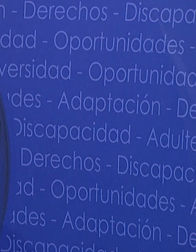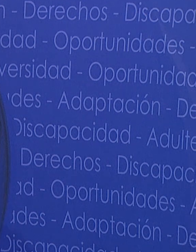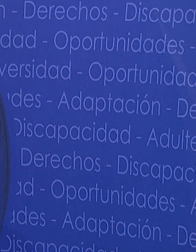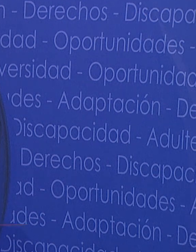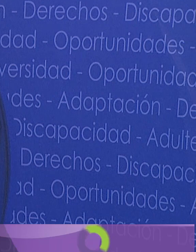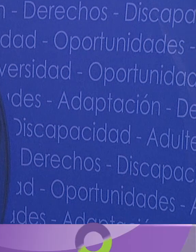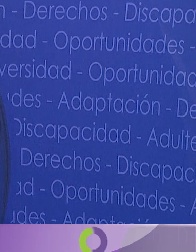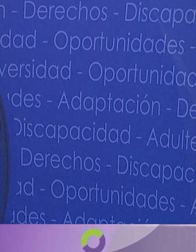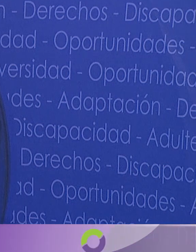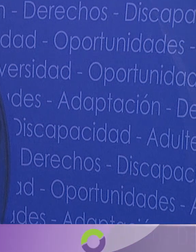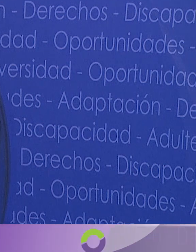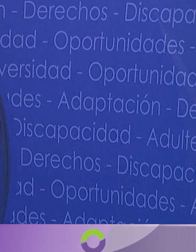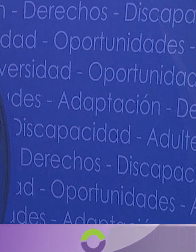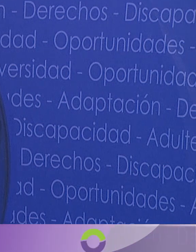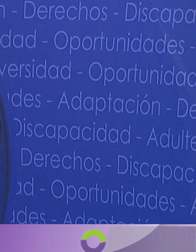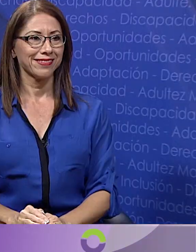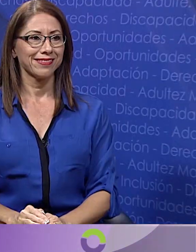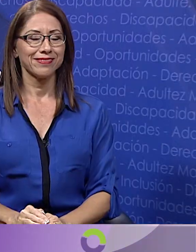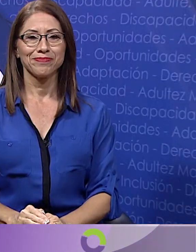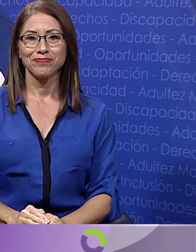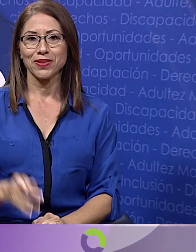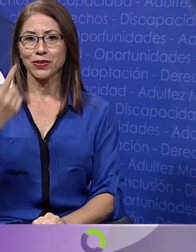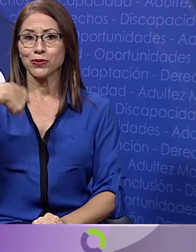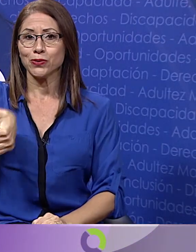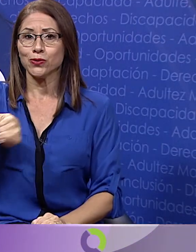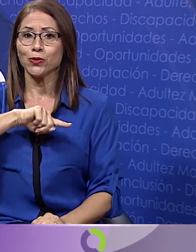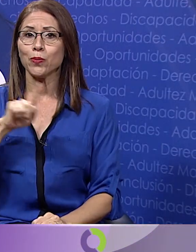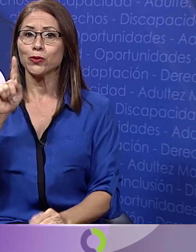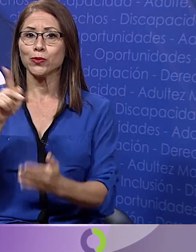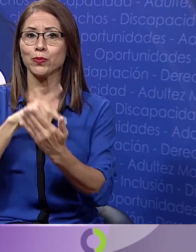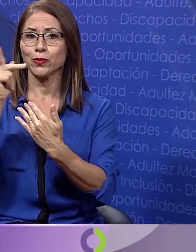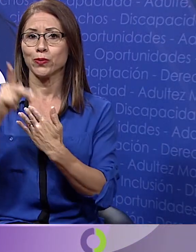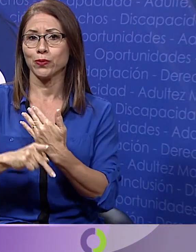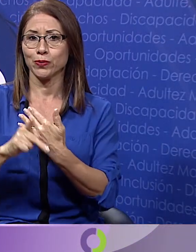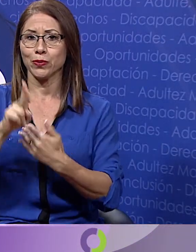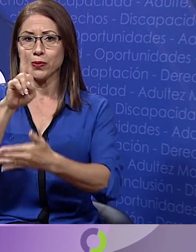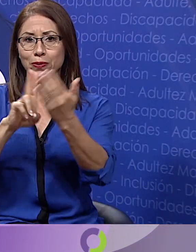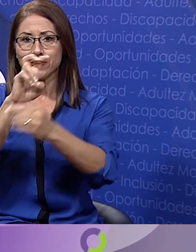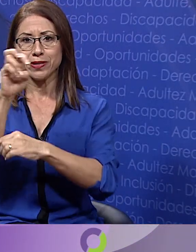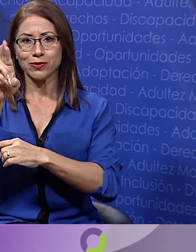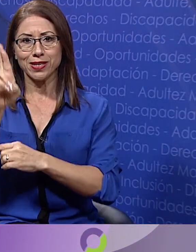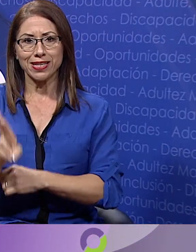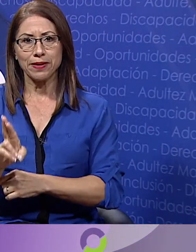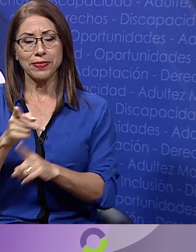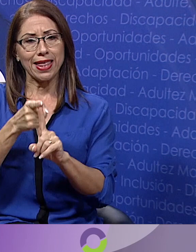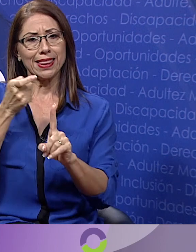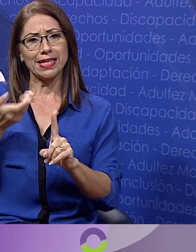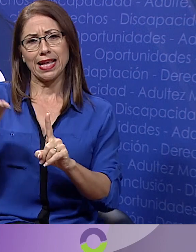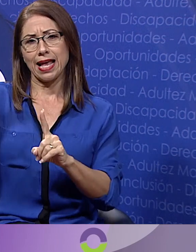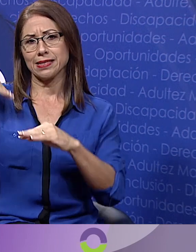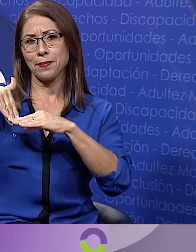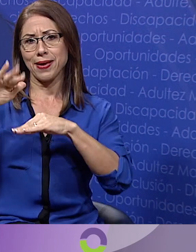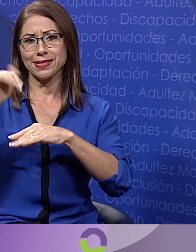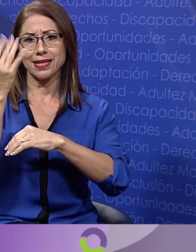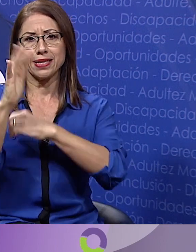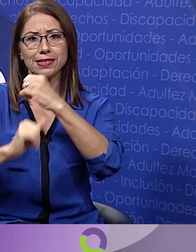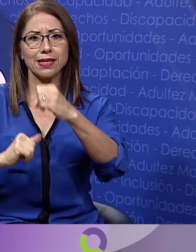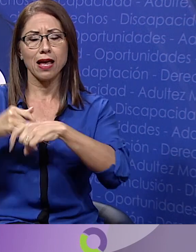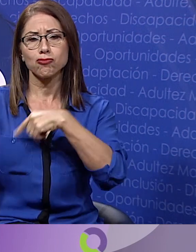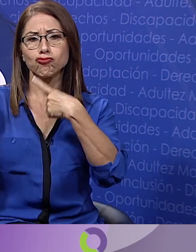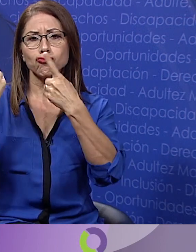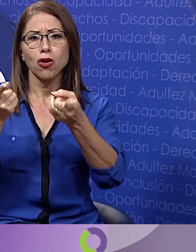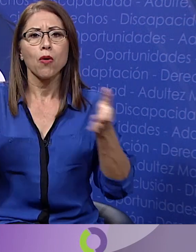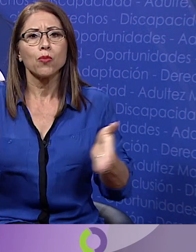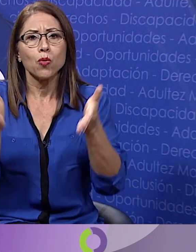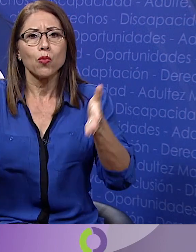Estamos de regreso en Nexos. Somos una producción de la Universidad de Costa Rica que desde hace más de 15 años promueve